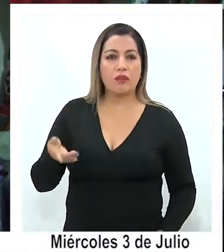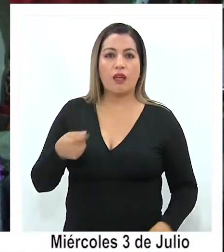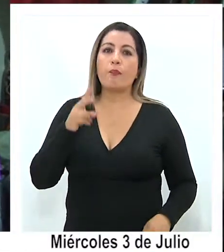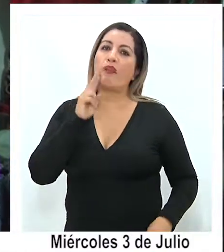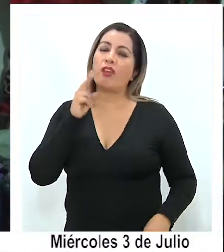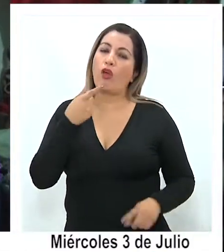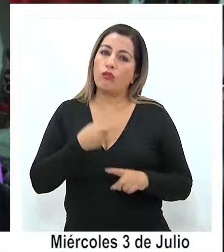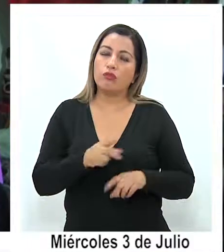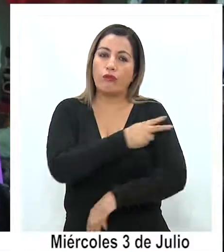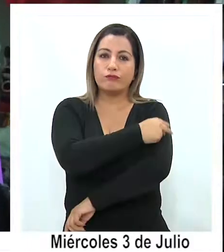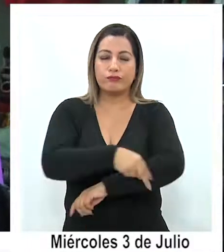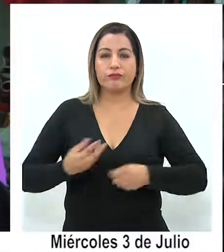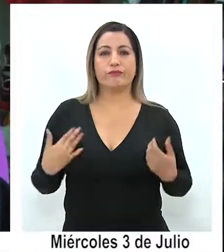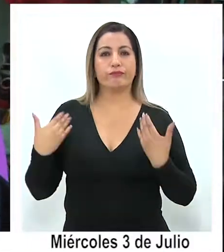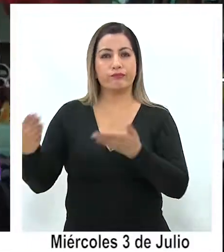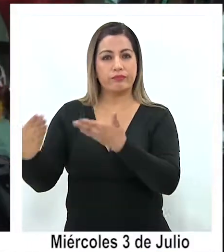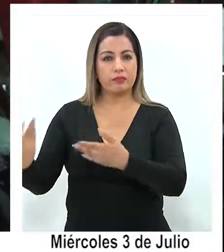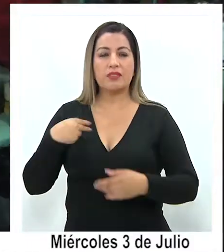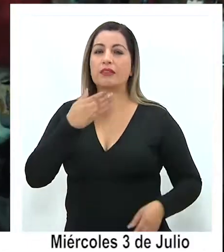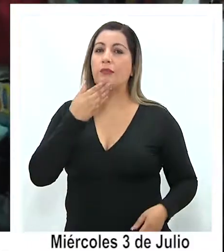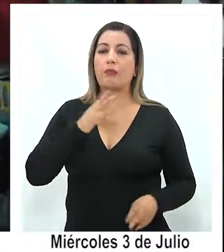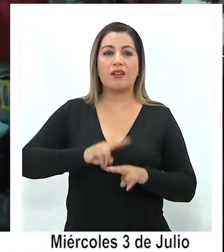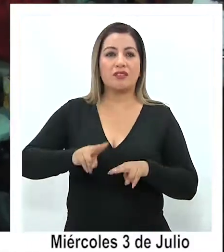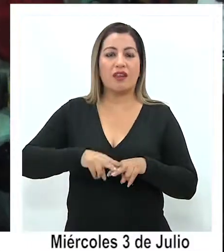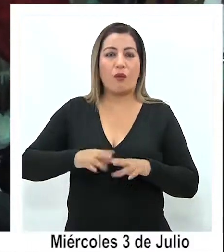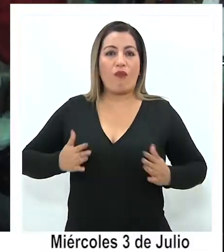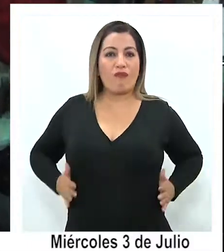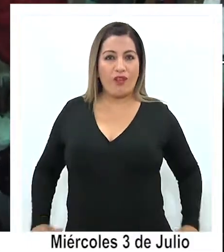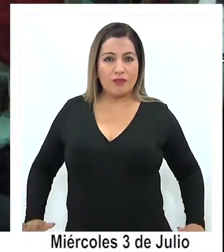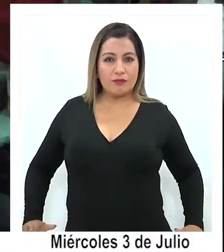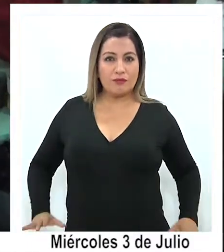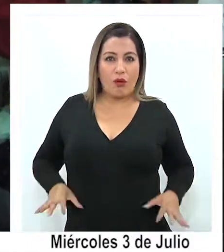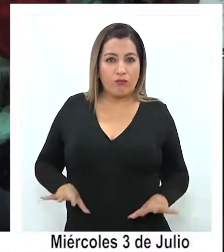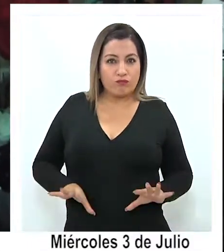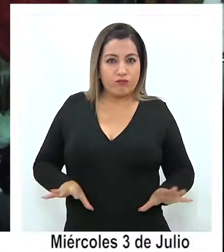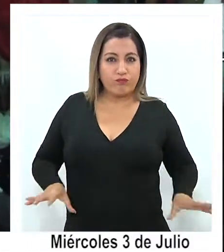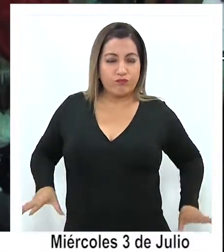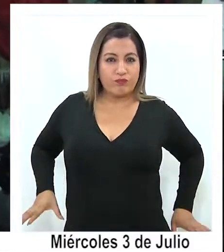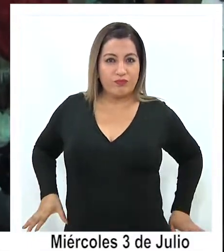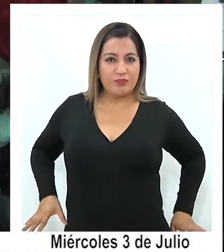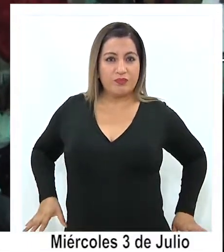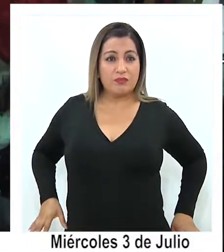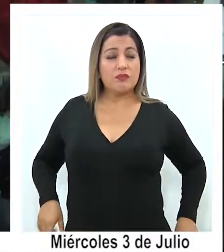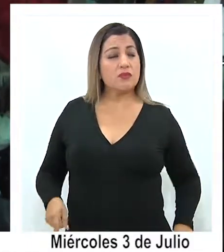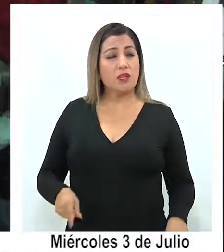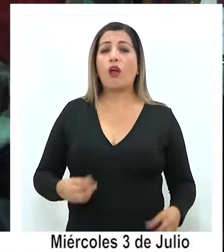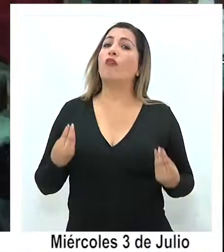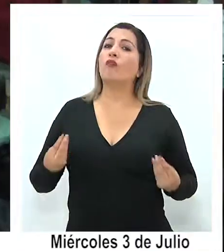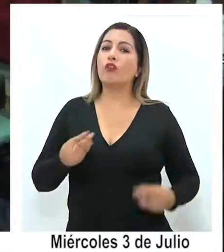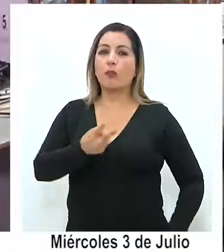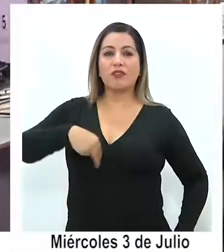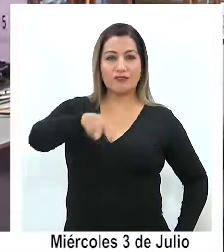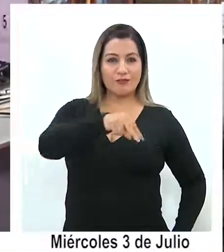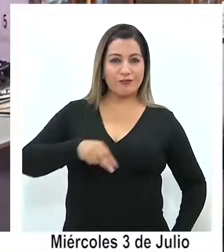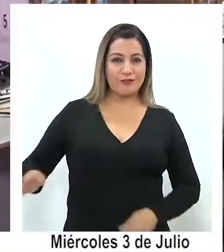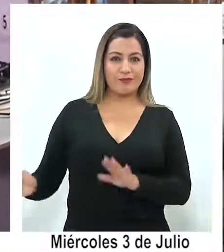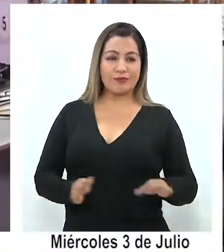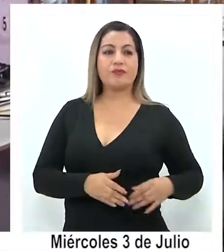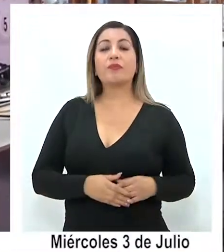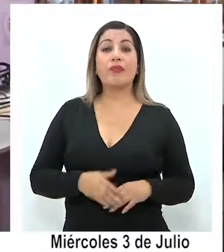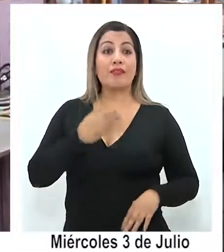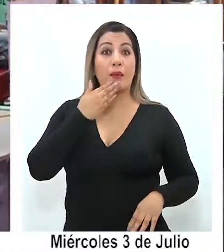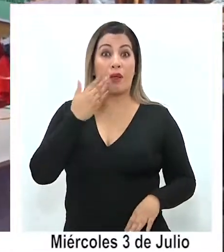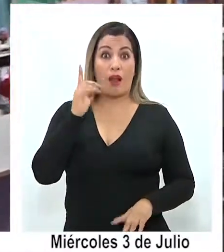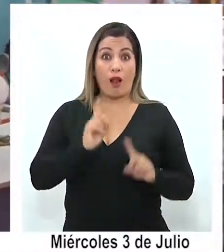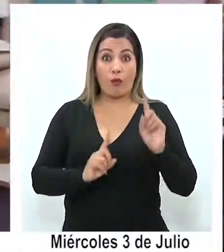otro. Tengo igual para hacer unas faldas también. Sí, es provechoso para nosotros, ¿no? También